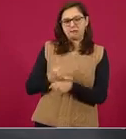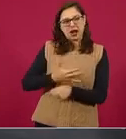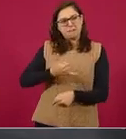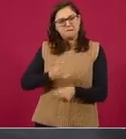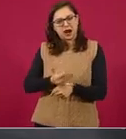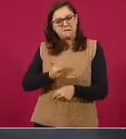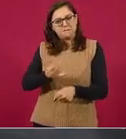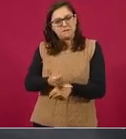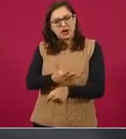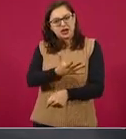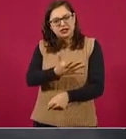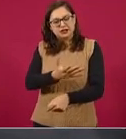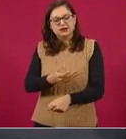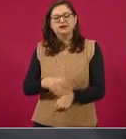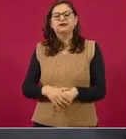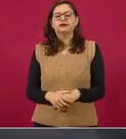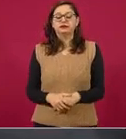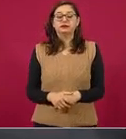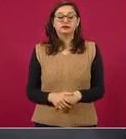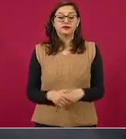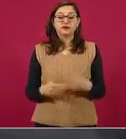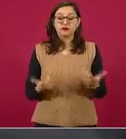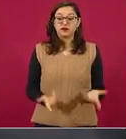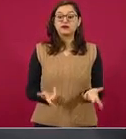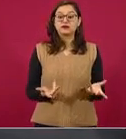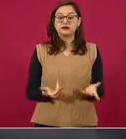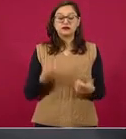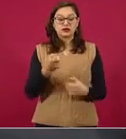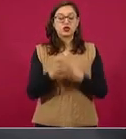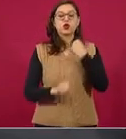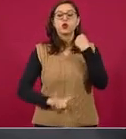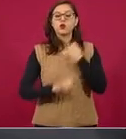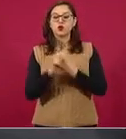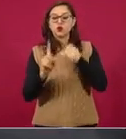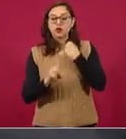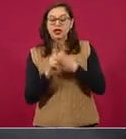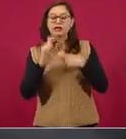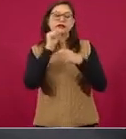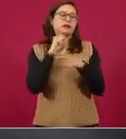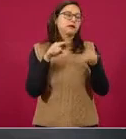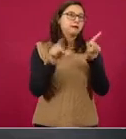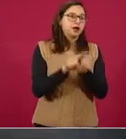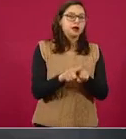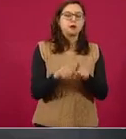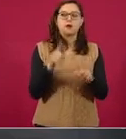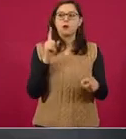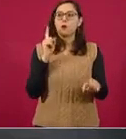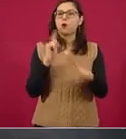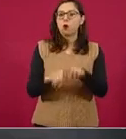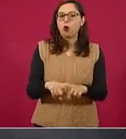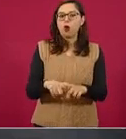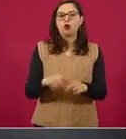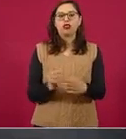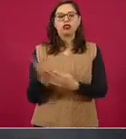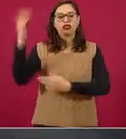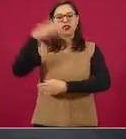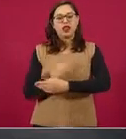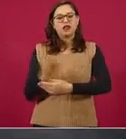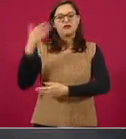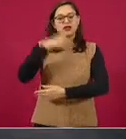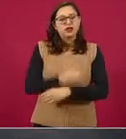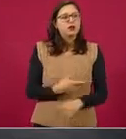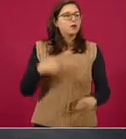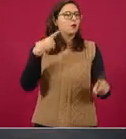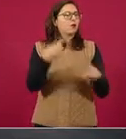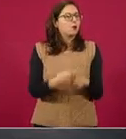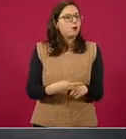Si no es por esto, es por la vaquita marina, por los delfines, pero en realidad